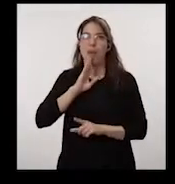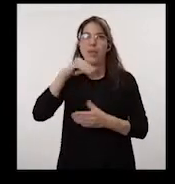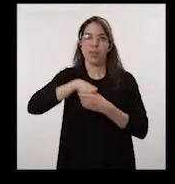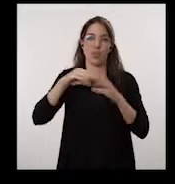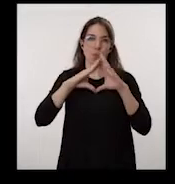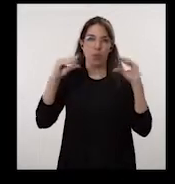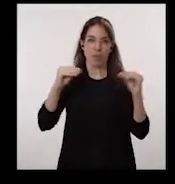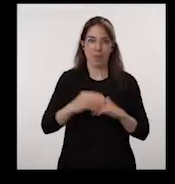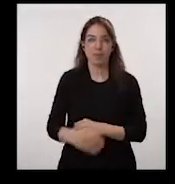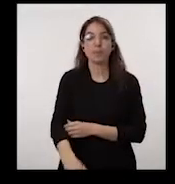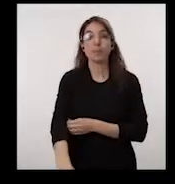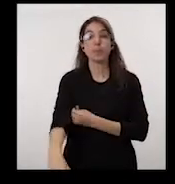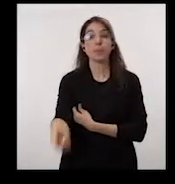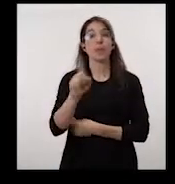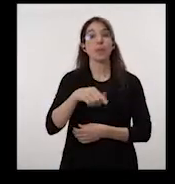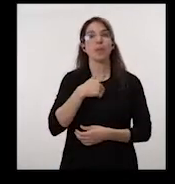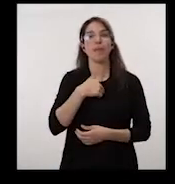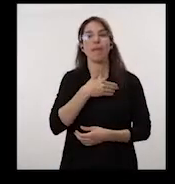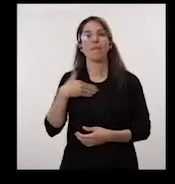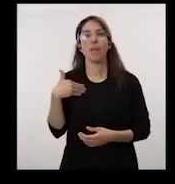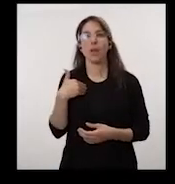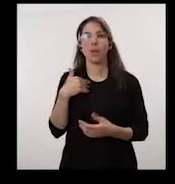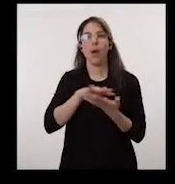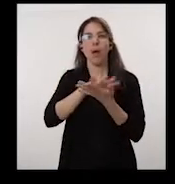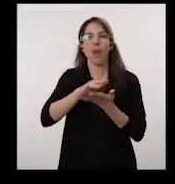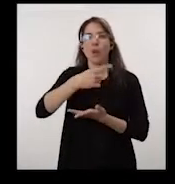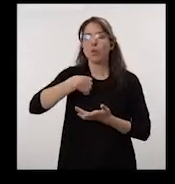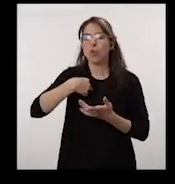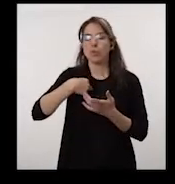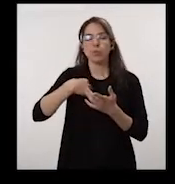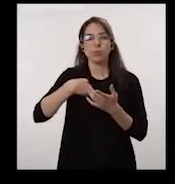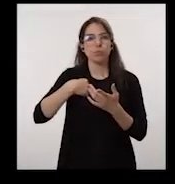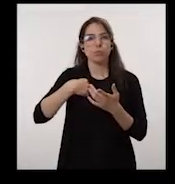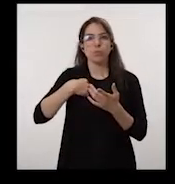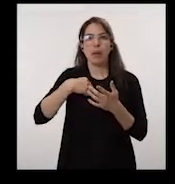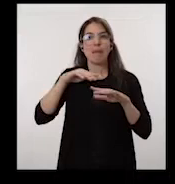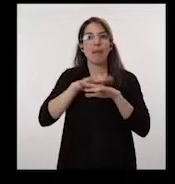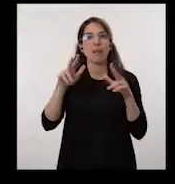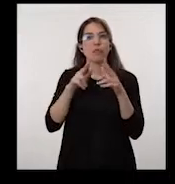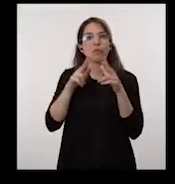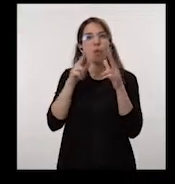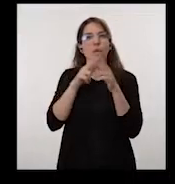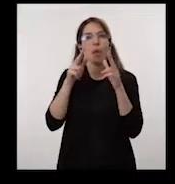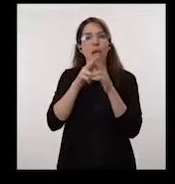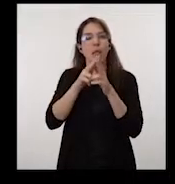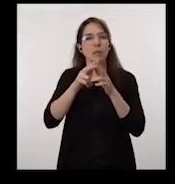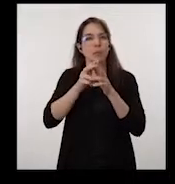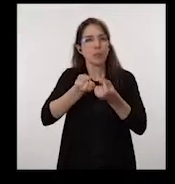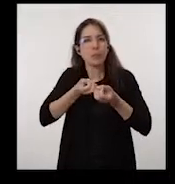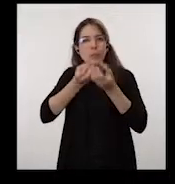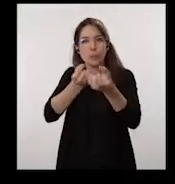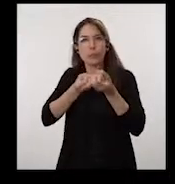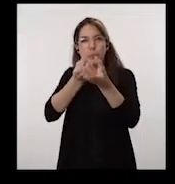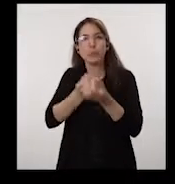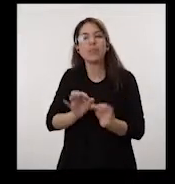servidor de la universidad pero además también quiero destacar la intensa actividad que estamos llevando a cabo en redes sociales y específicamente en twitter